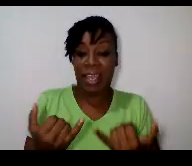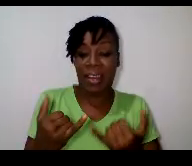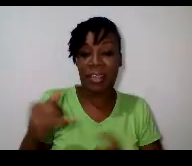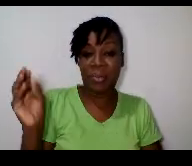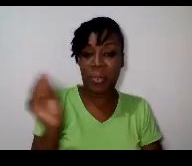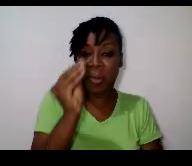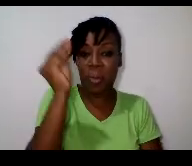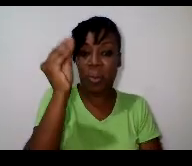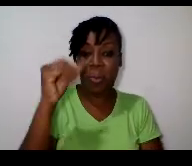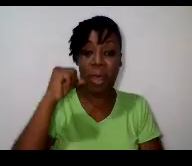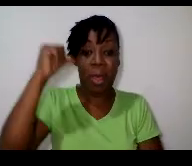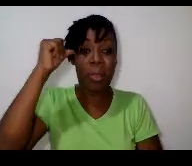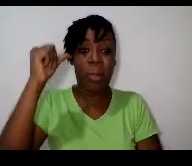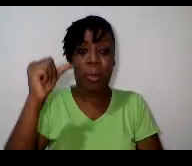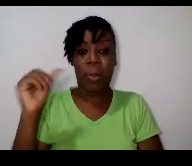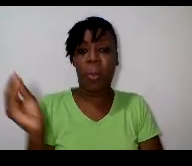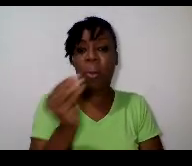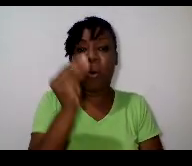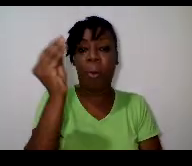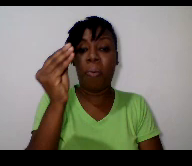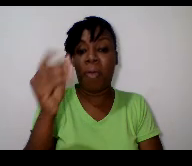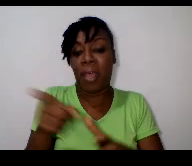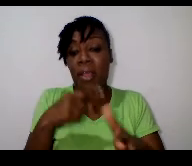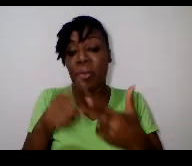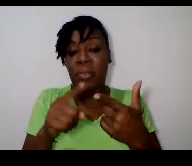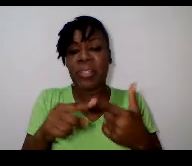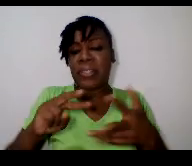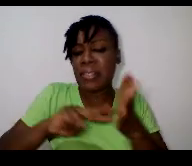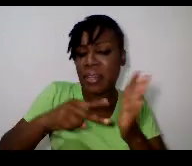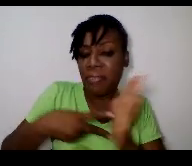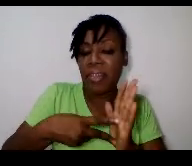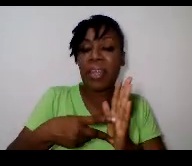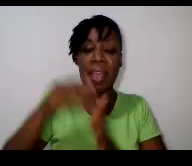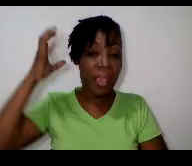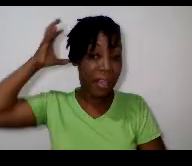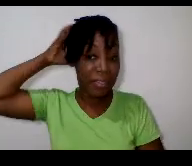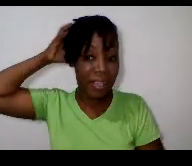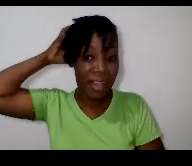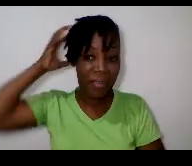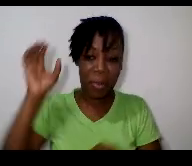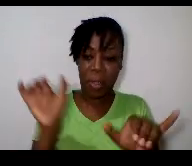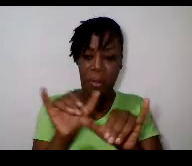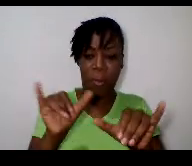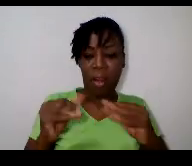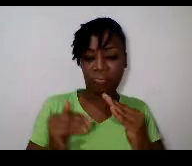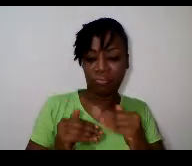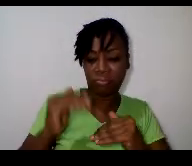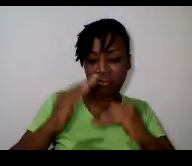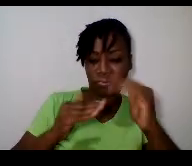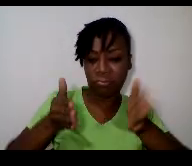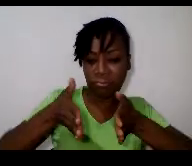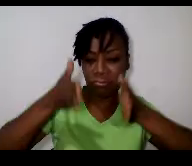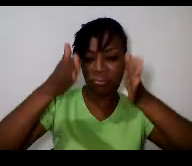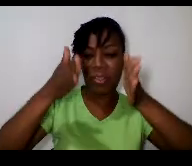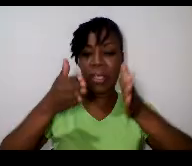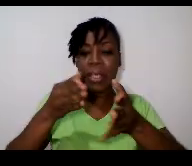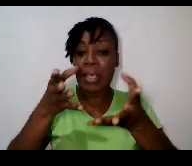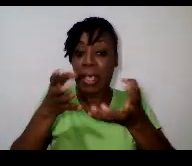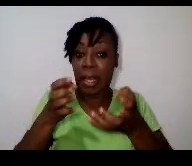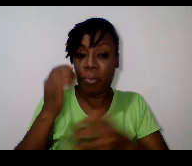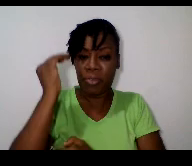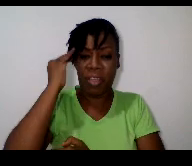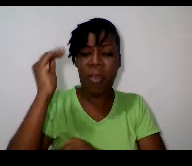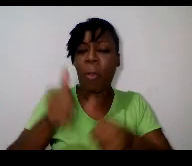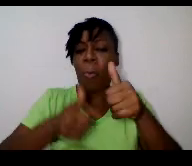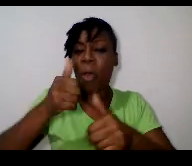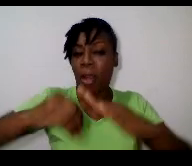adulto joven, nuestro cerebro todavía se está construyendo. Entonces nos interesa muchísimo saber cuáles son las bases que necesitamos para que